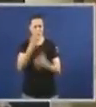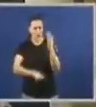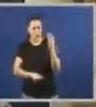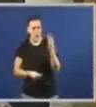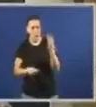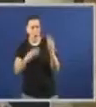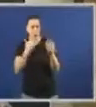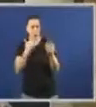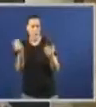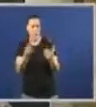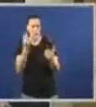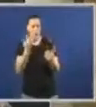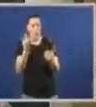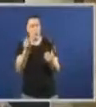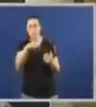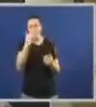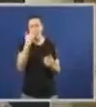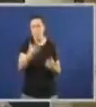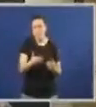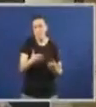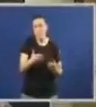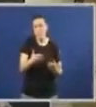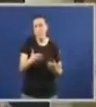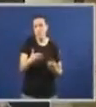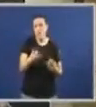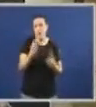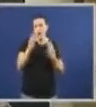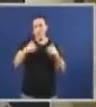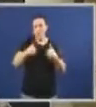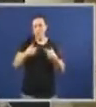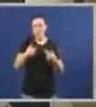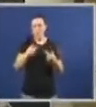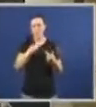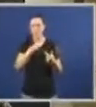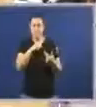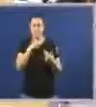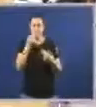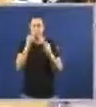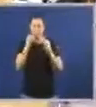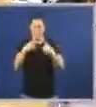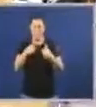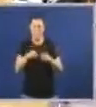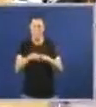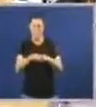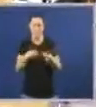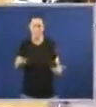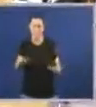mellorar E se están dispostos a facer a autocrítica necesaria Gracias Gracias Gracias Aplausos Aplausos Aplausos